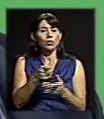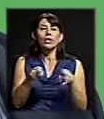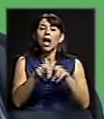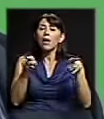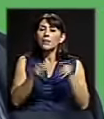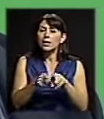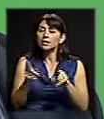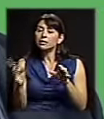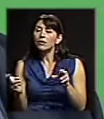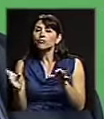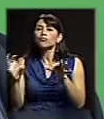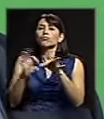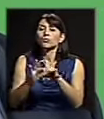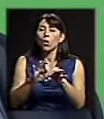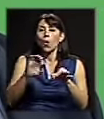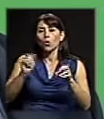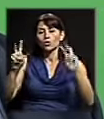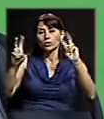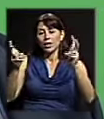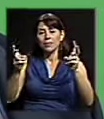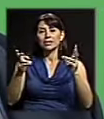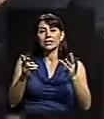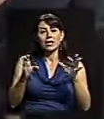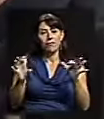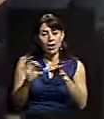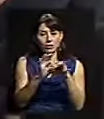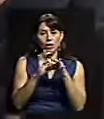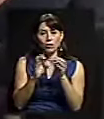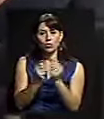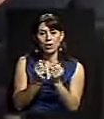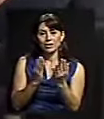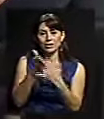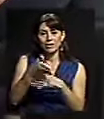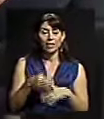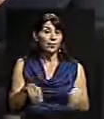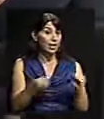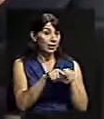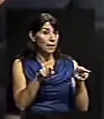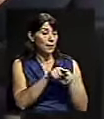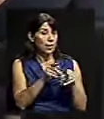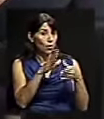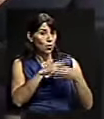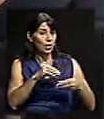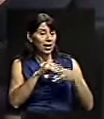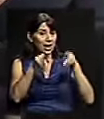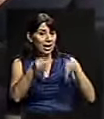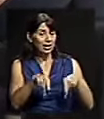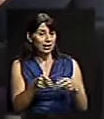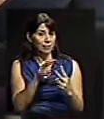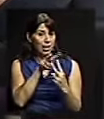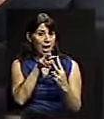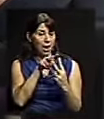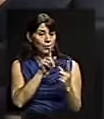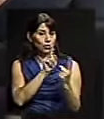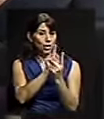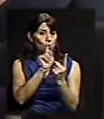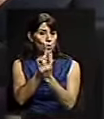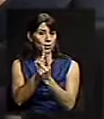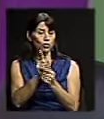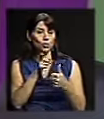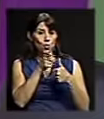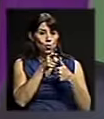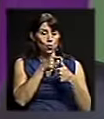que están muy relacionados con el tema de accesibilidad contarle a la gente que se me olvida mencionar que estos dos encuentros uno fue representantes